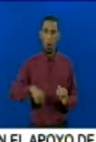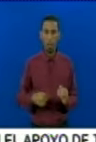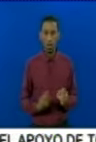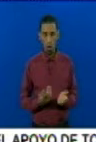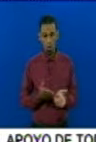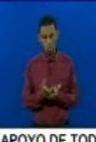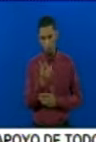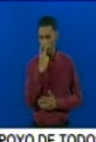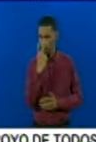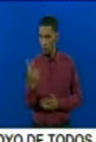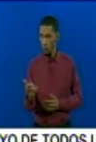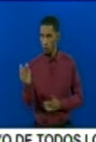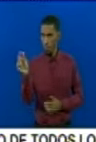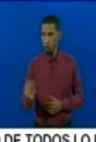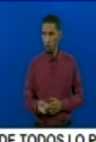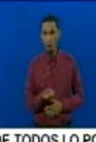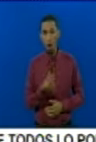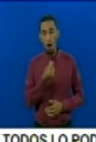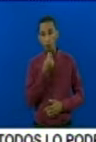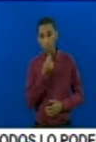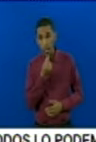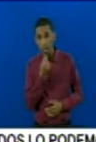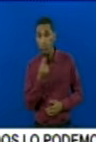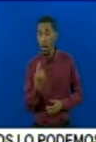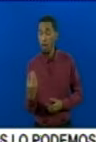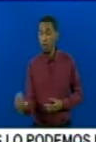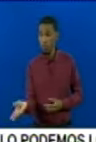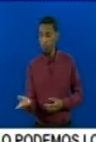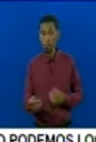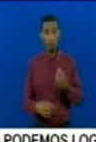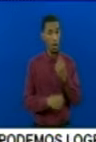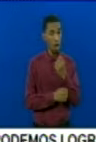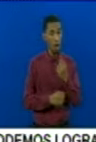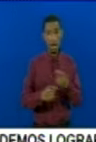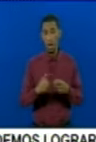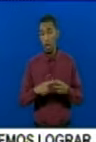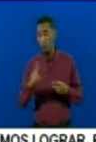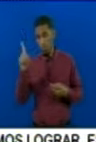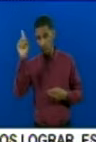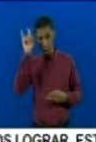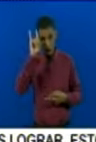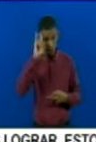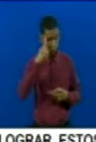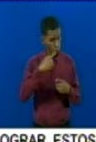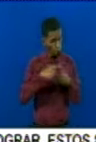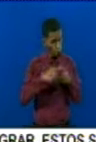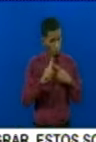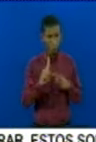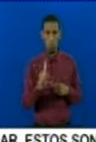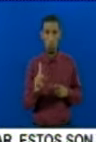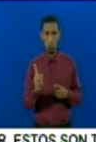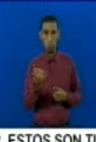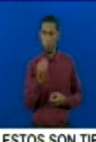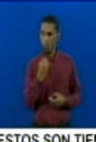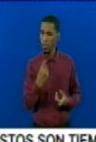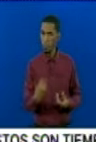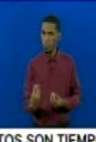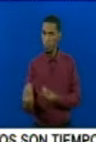con los productos que vamos a estar disponiendo en el carne, con el lácteo. Y otro, que hoy está del